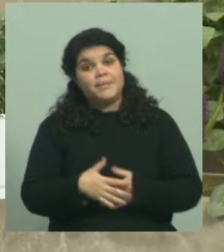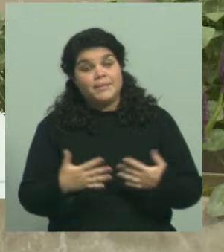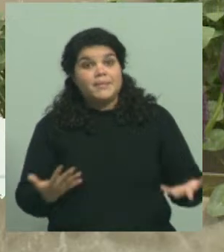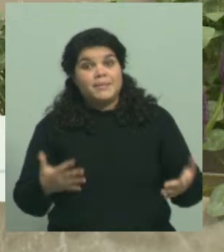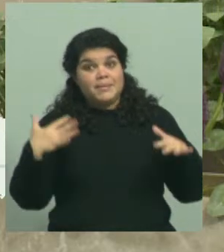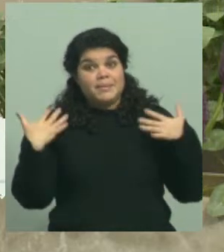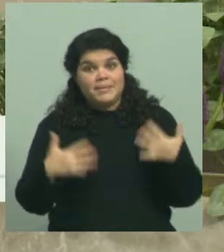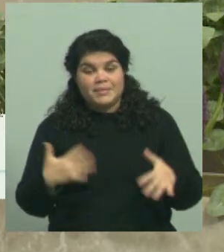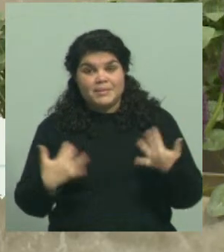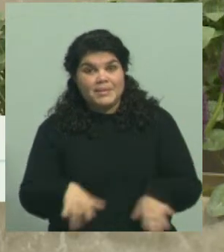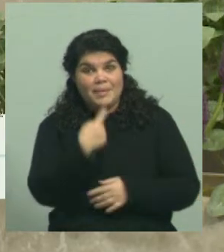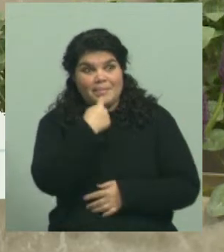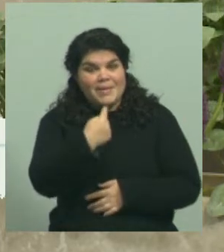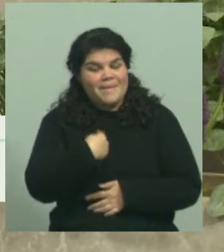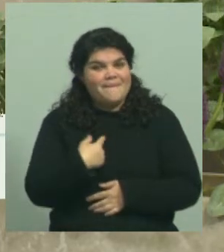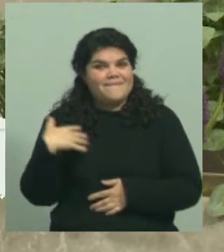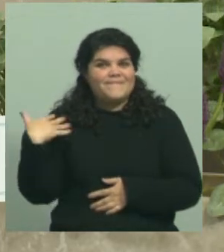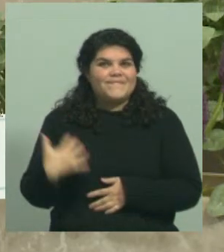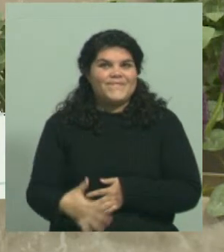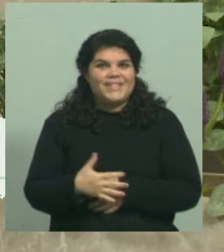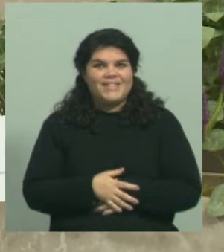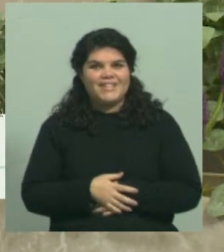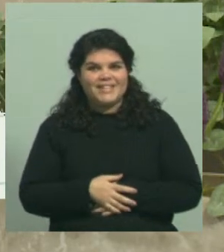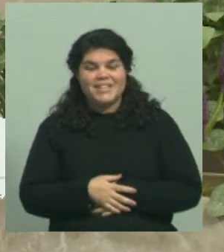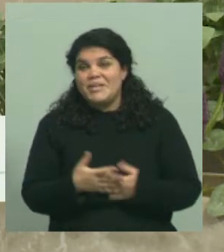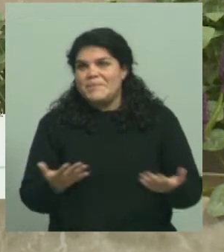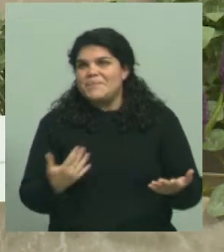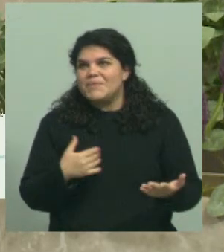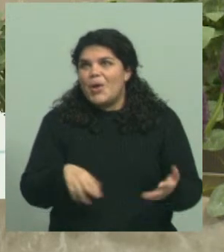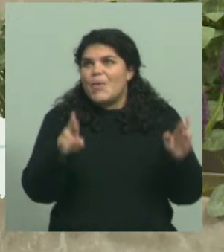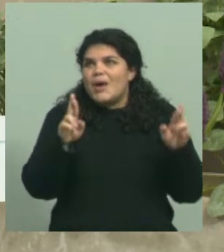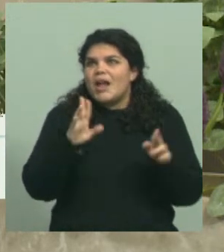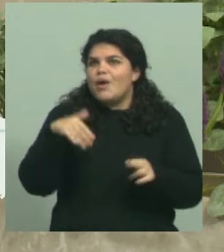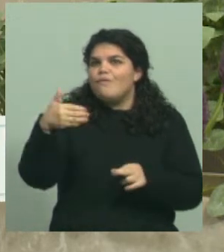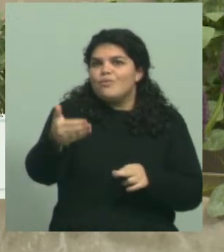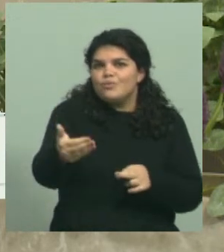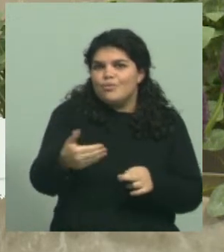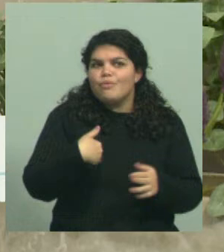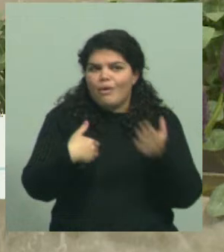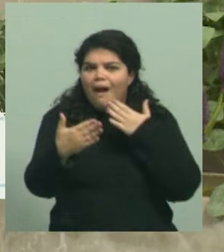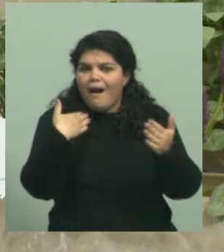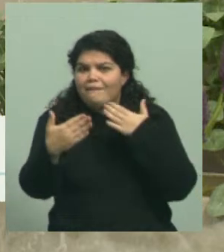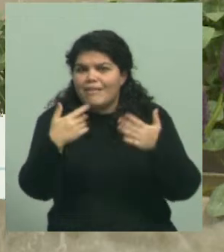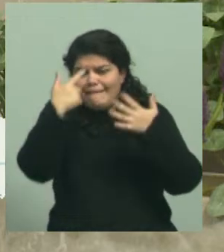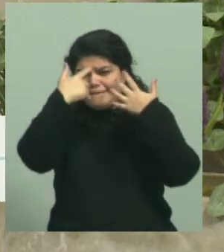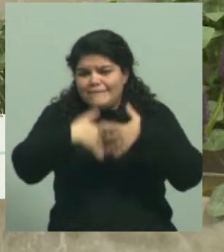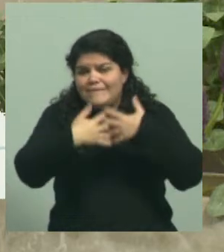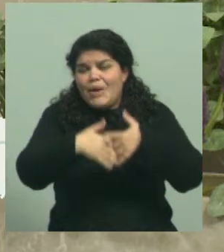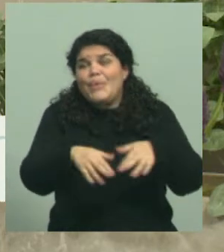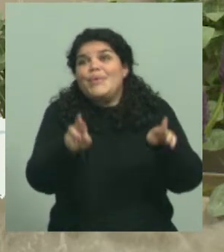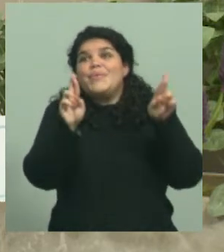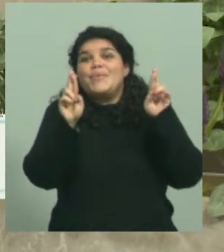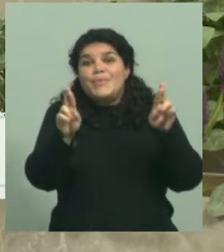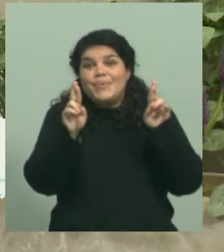gran pregunta, incluso tenemos una idea de que en algún momento podamos hablar de justamente este tema en alguno de